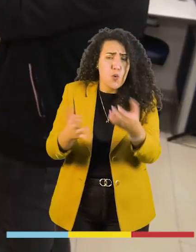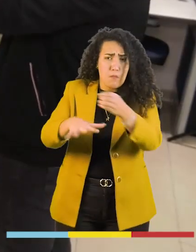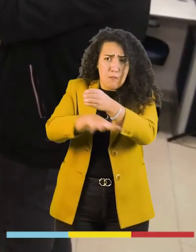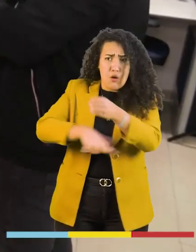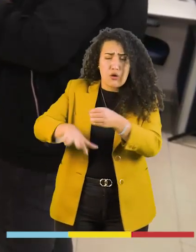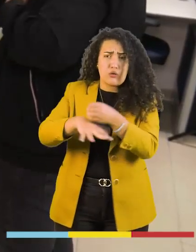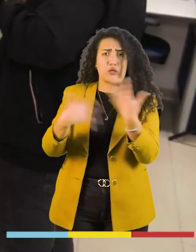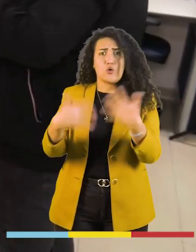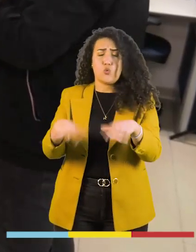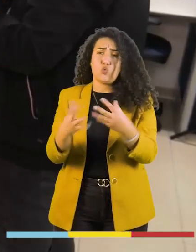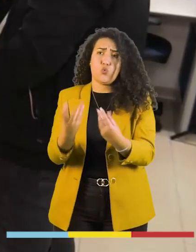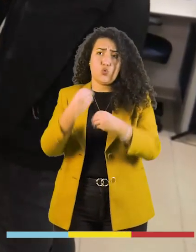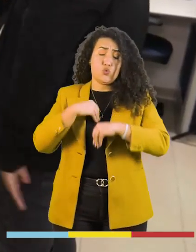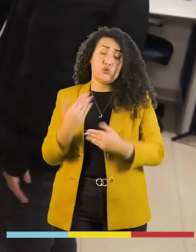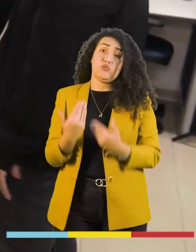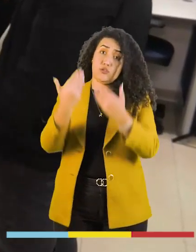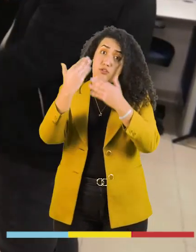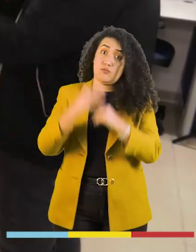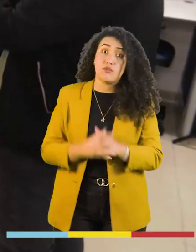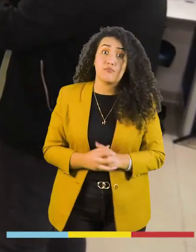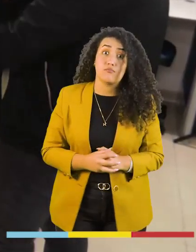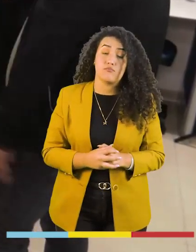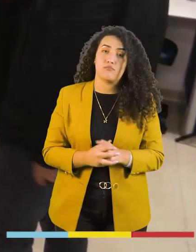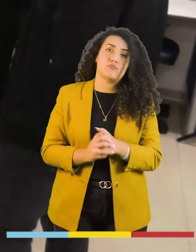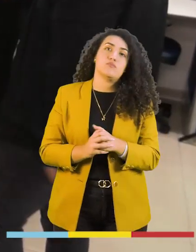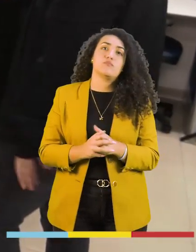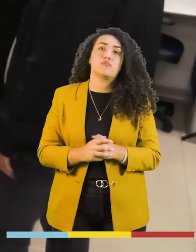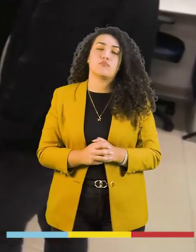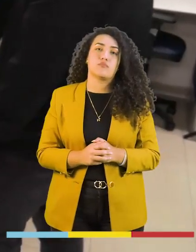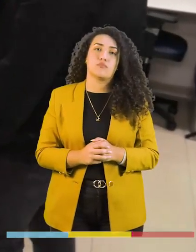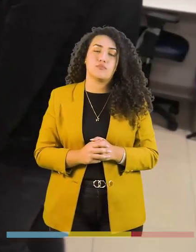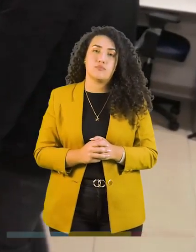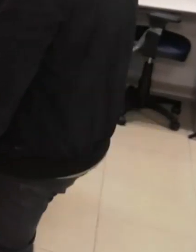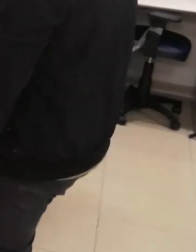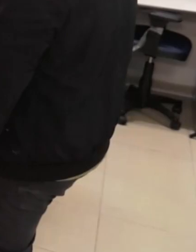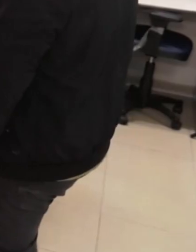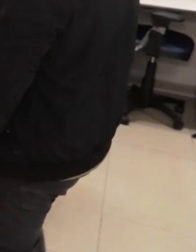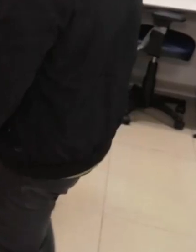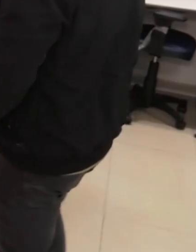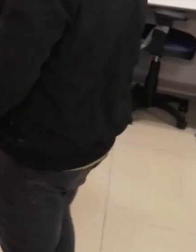por favor o ayuda. Estas son herramientas comunicativas muy valiosas.